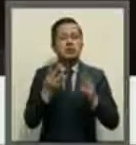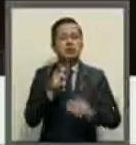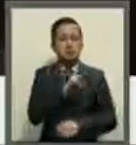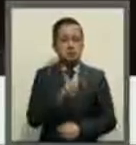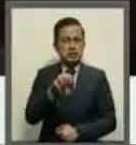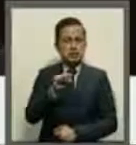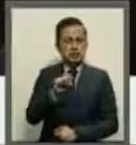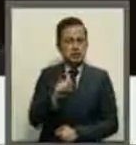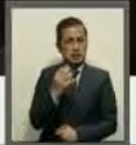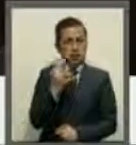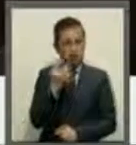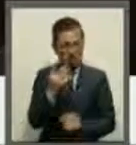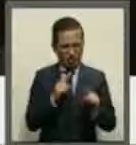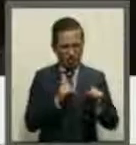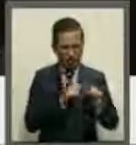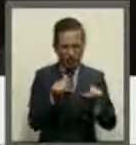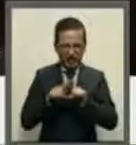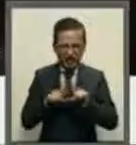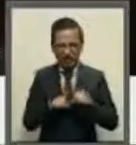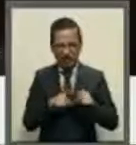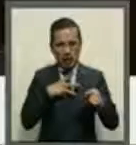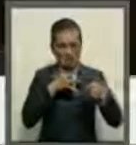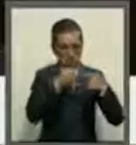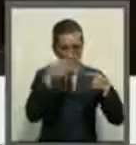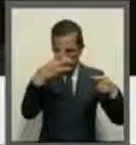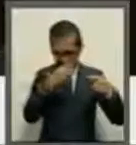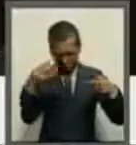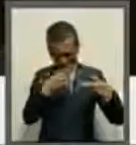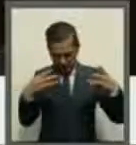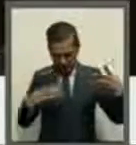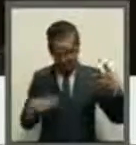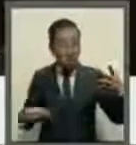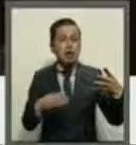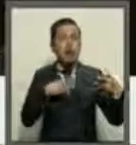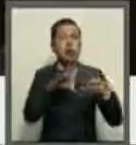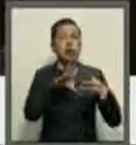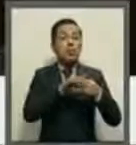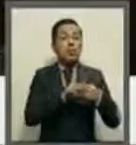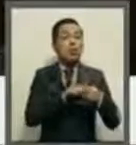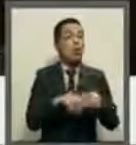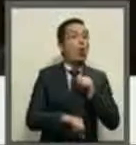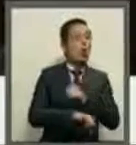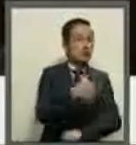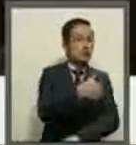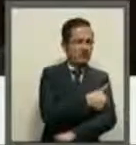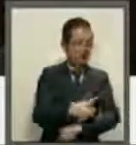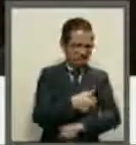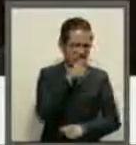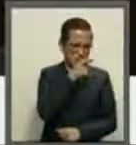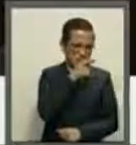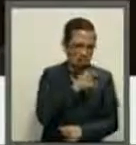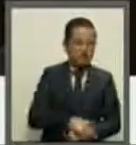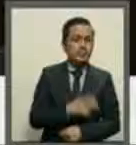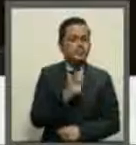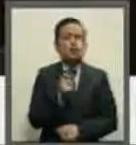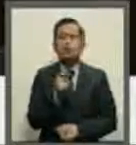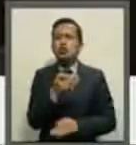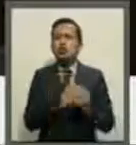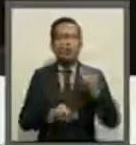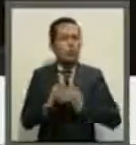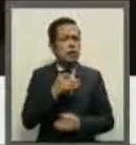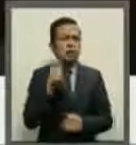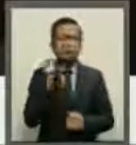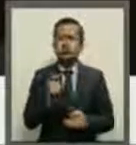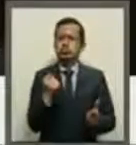variantes dentro de 11 familias lingüísticas. Todas ellas son lenguas nacionales, al menos así